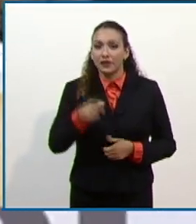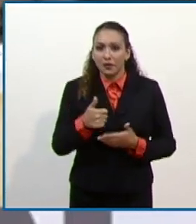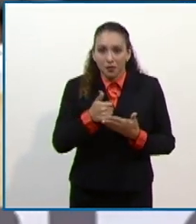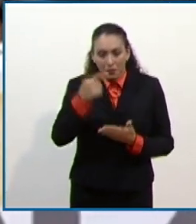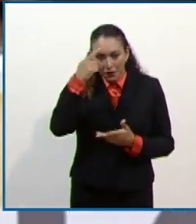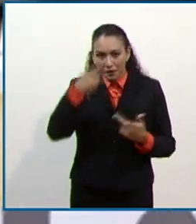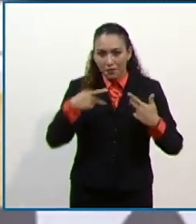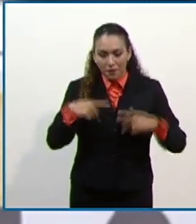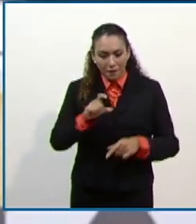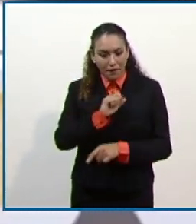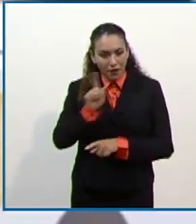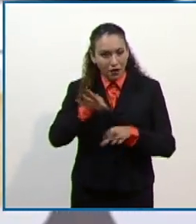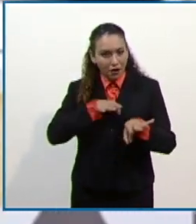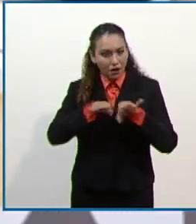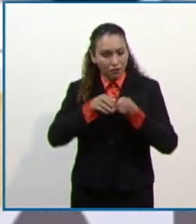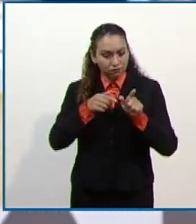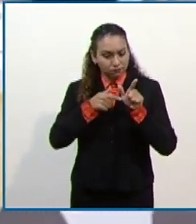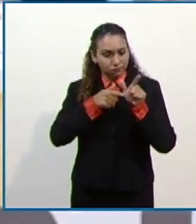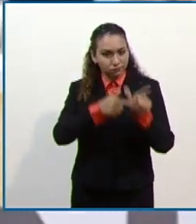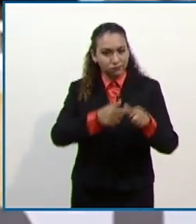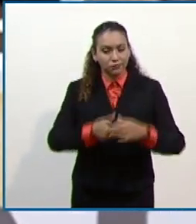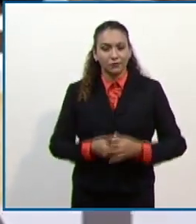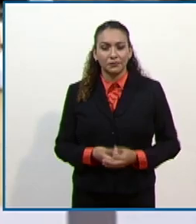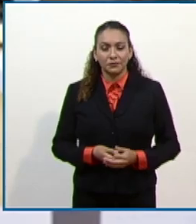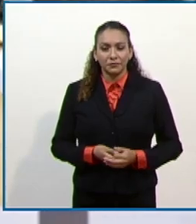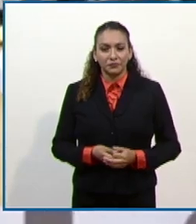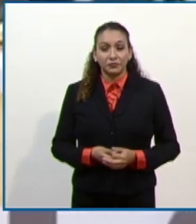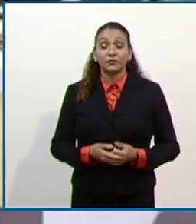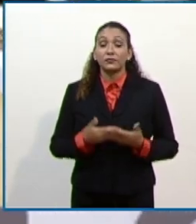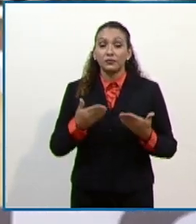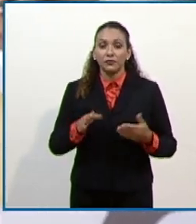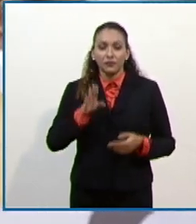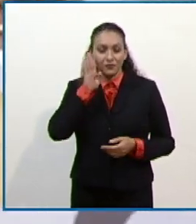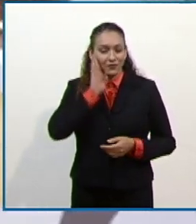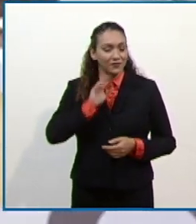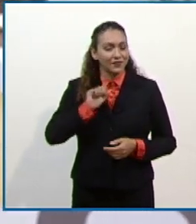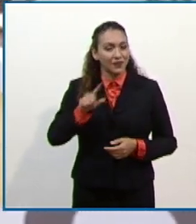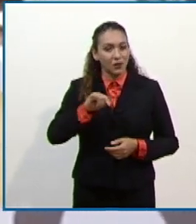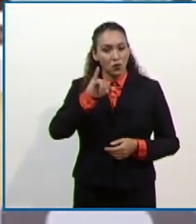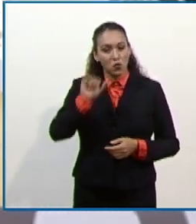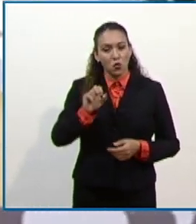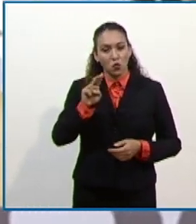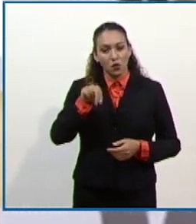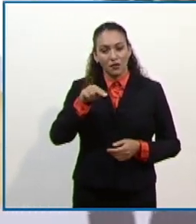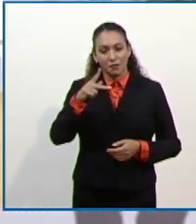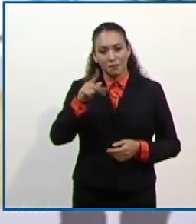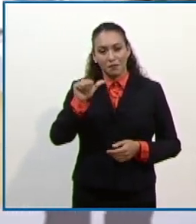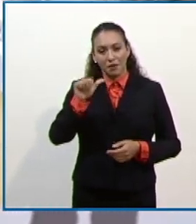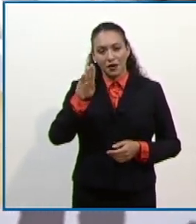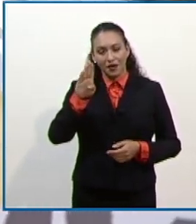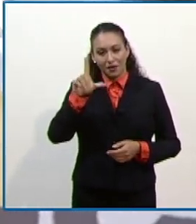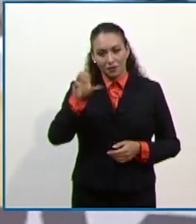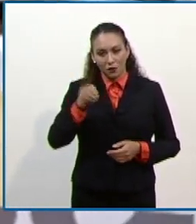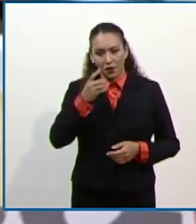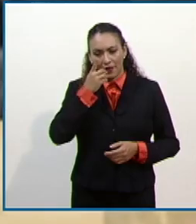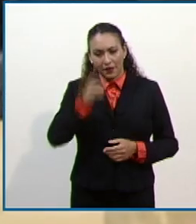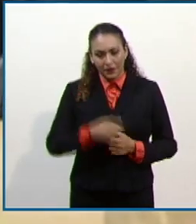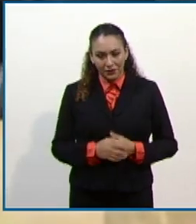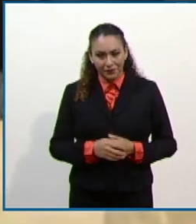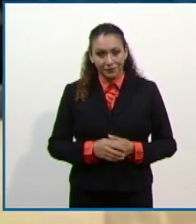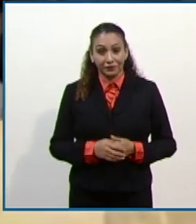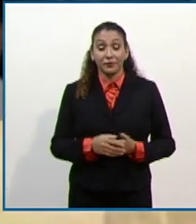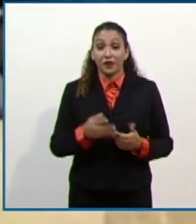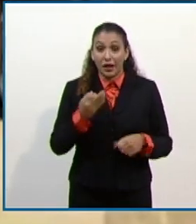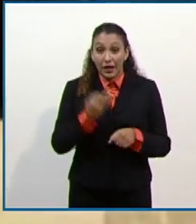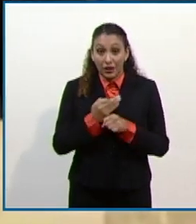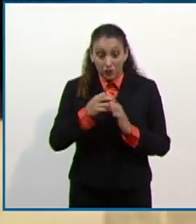profesionalismo y transparencia en la selección de las personas juzgadoras. El magistrado de circuito Juan Pablo Gómez Fierro sugirió pidió que la austeridad que contempla